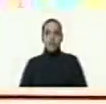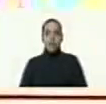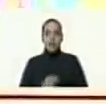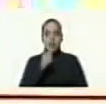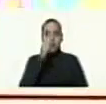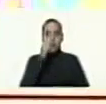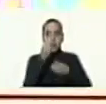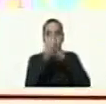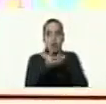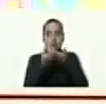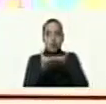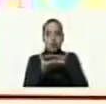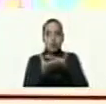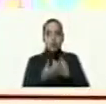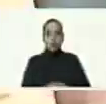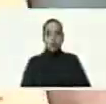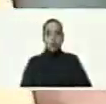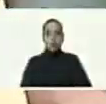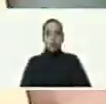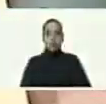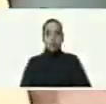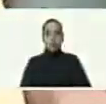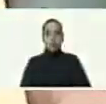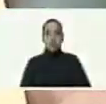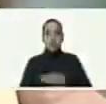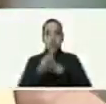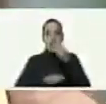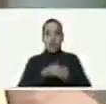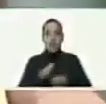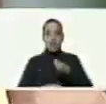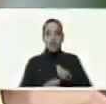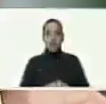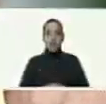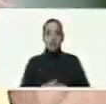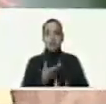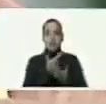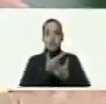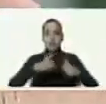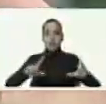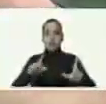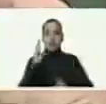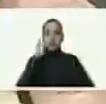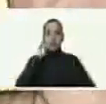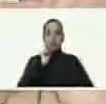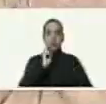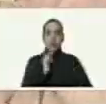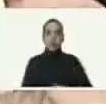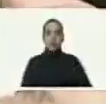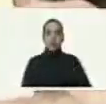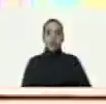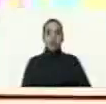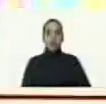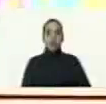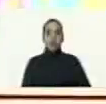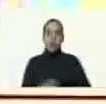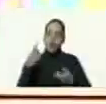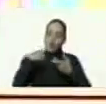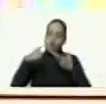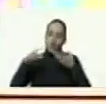Angostura, del Libertador Simón Bolívar. Y comentarios de distintos